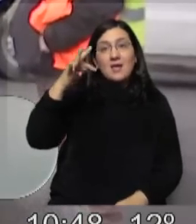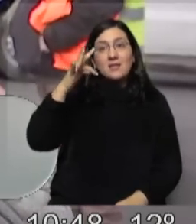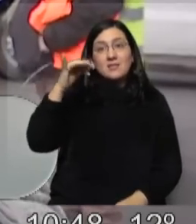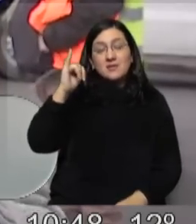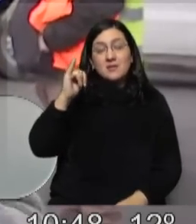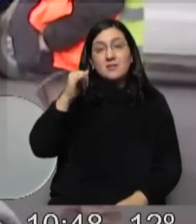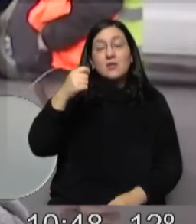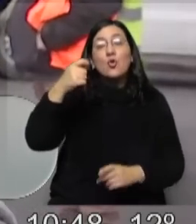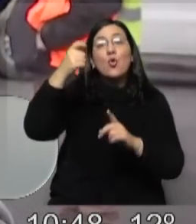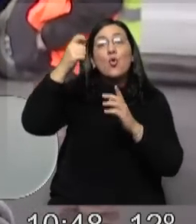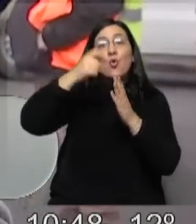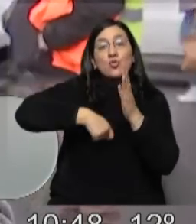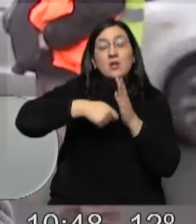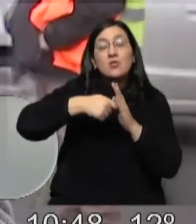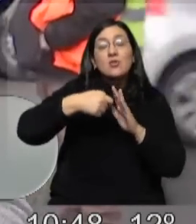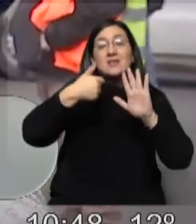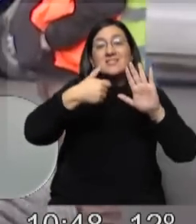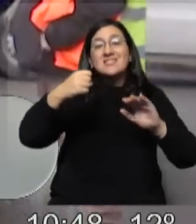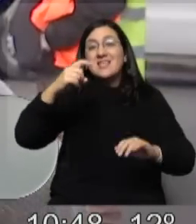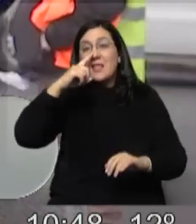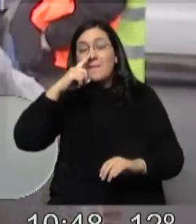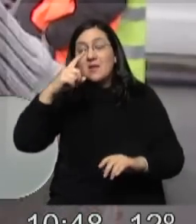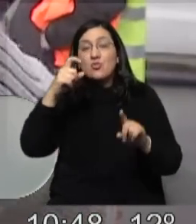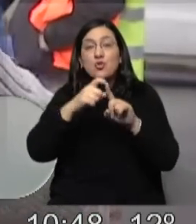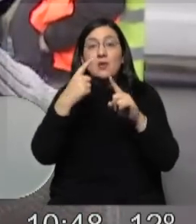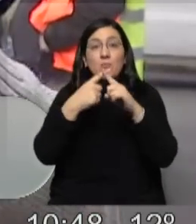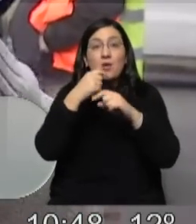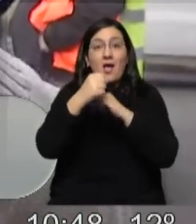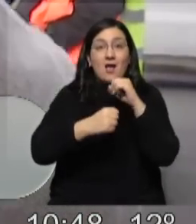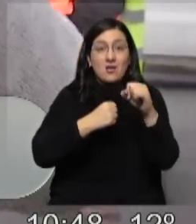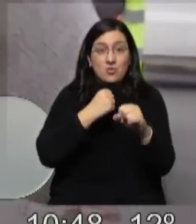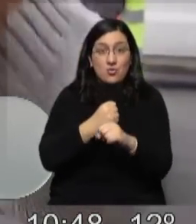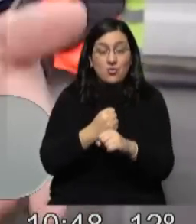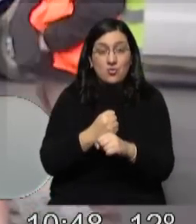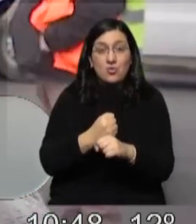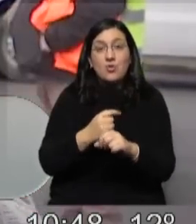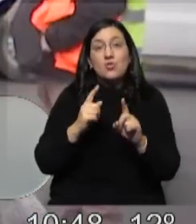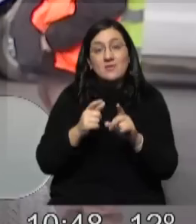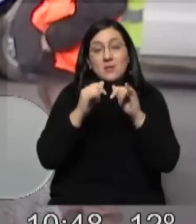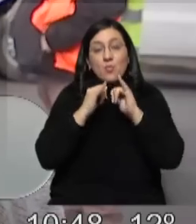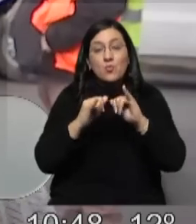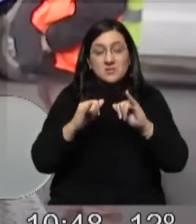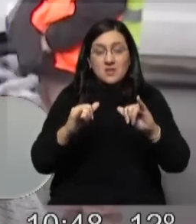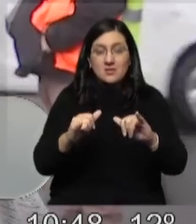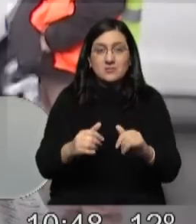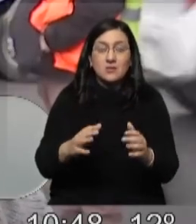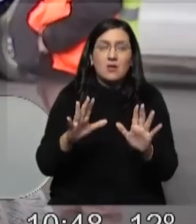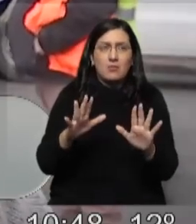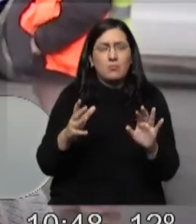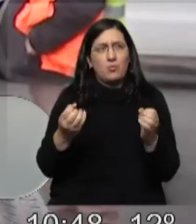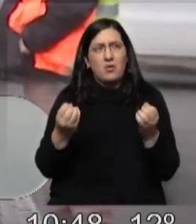de $60.000 por año, $30.000 por semestre, donde él tiene que hacer, entre otras cosas, publicidades. ¿O